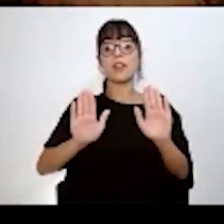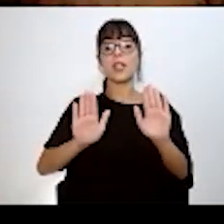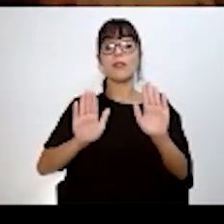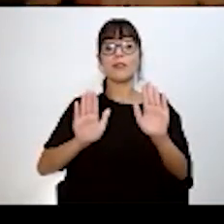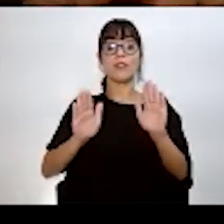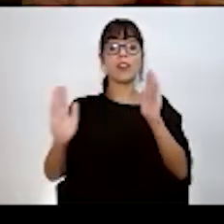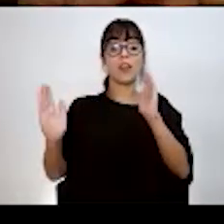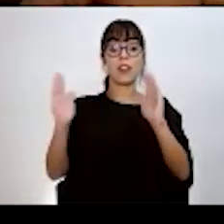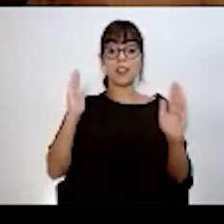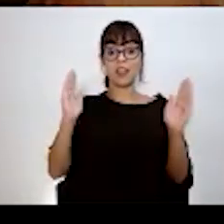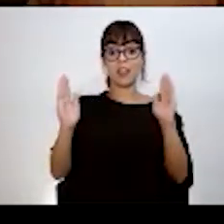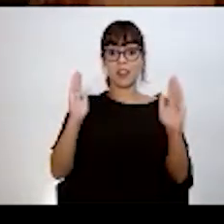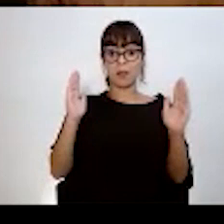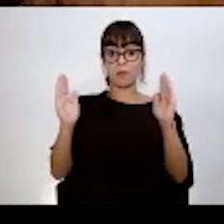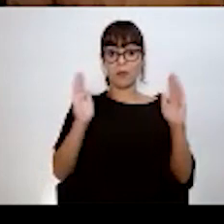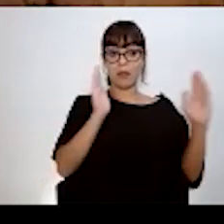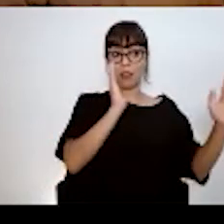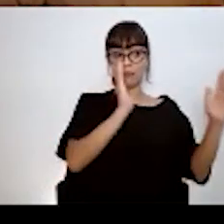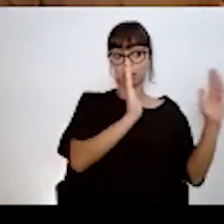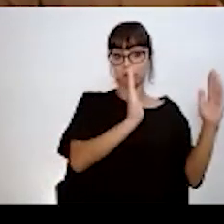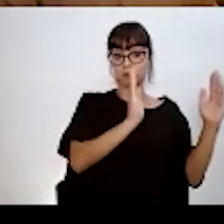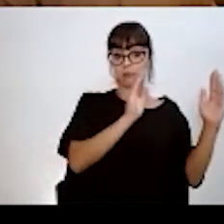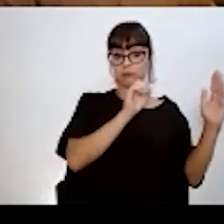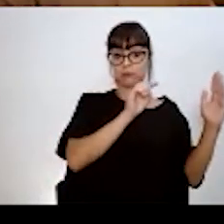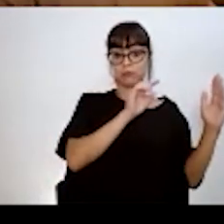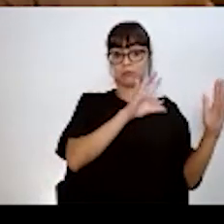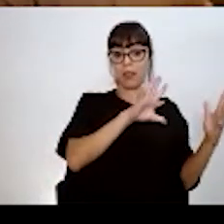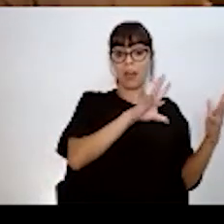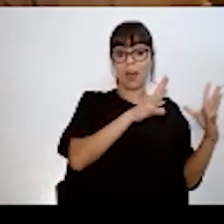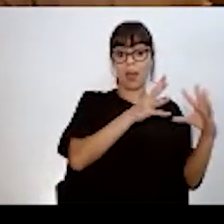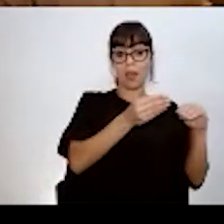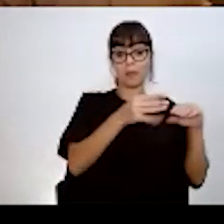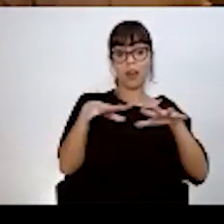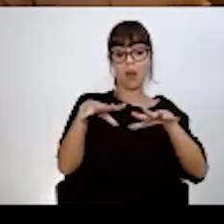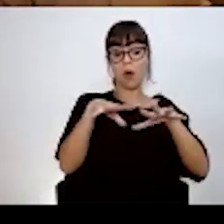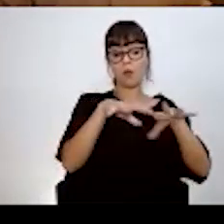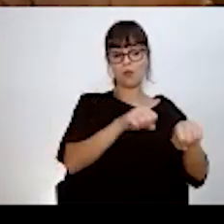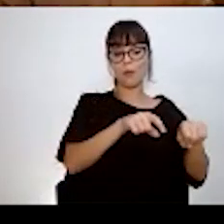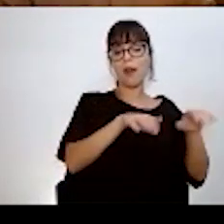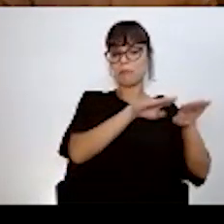de la primera parte del proceso de poblamiento que estamos analizando.